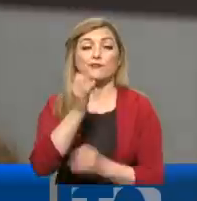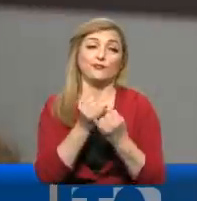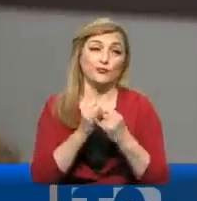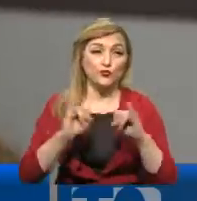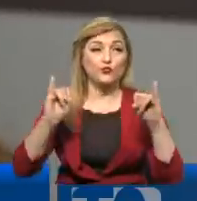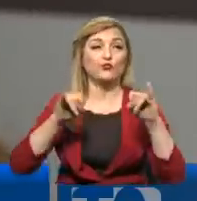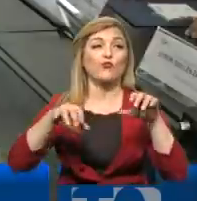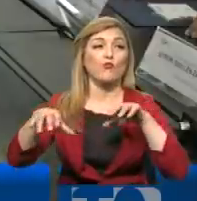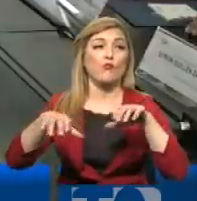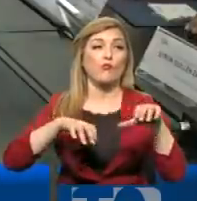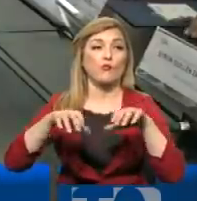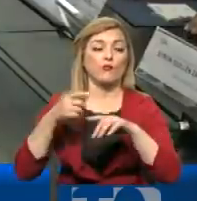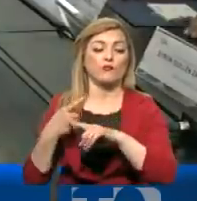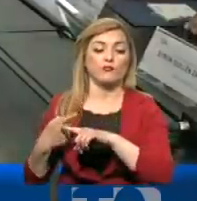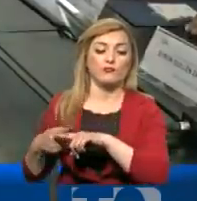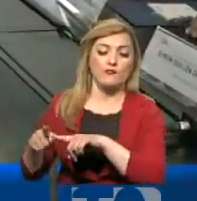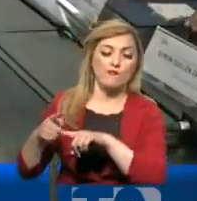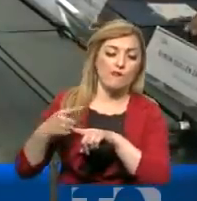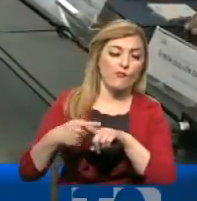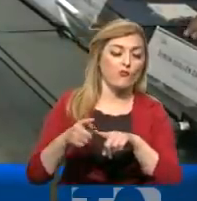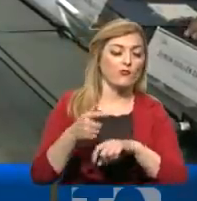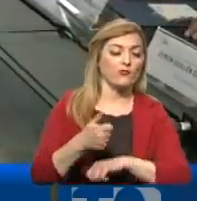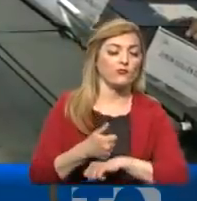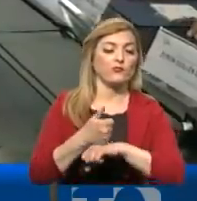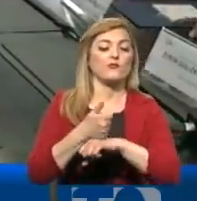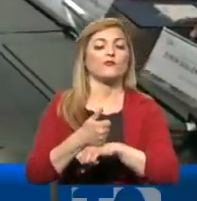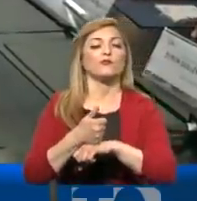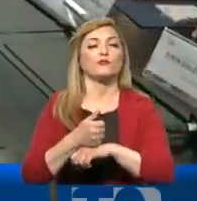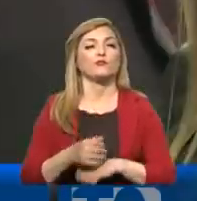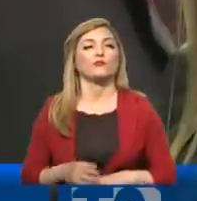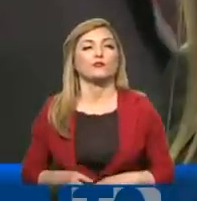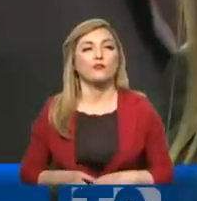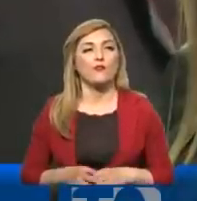y la coordinación de los diferentes órganos de esta función del